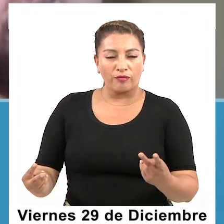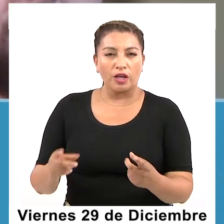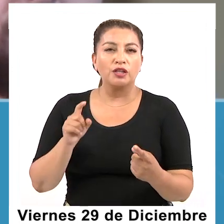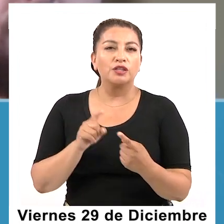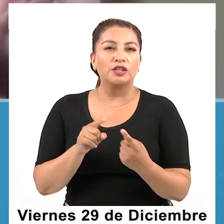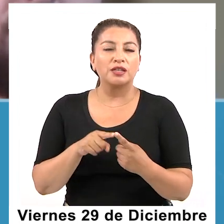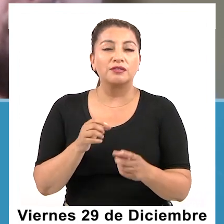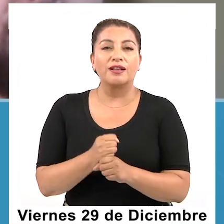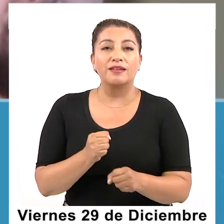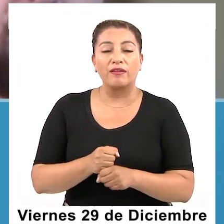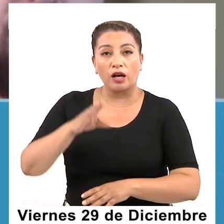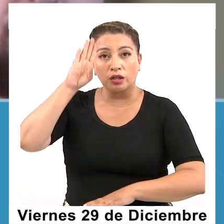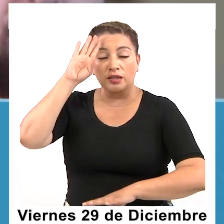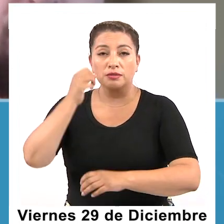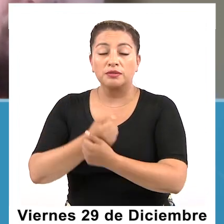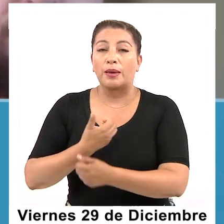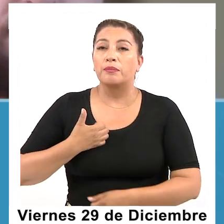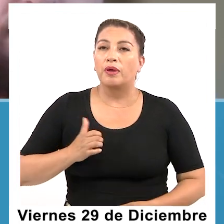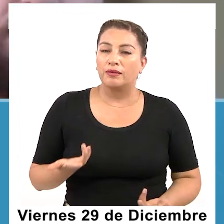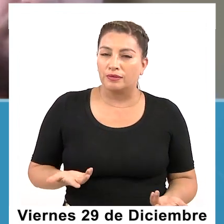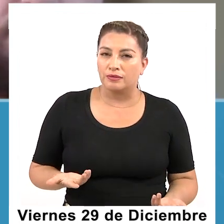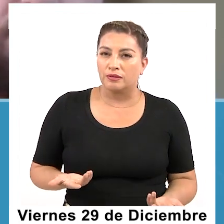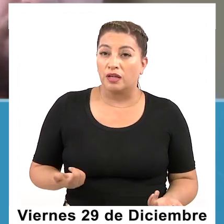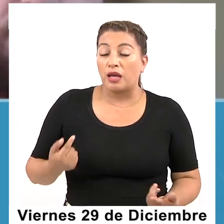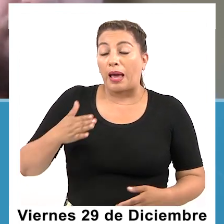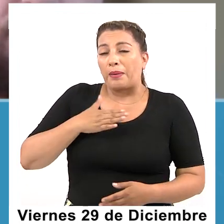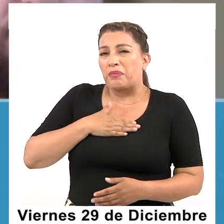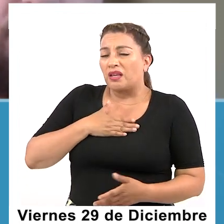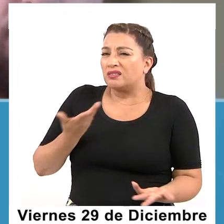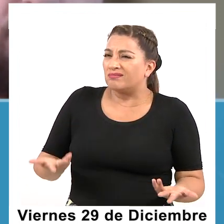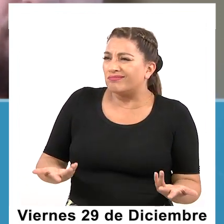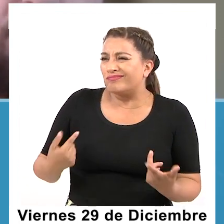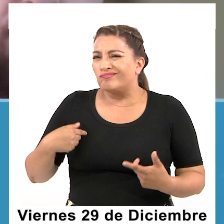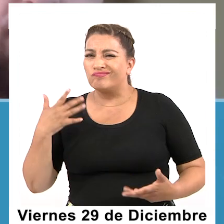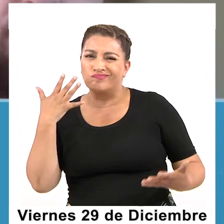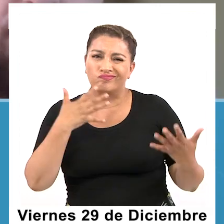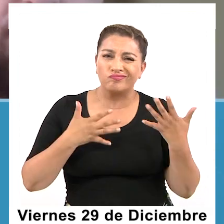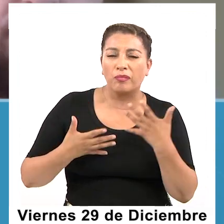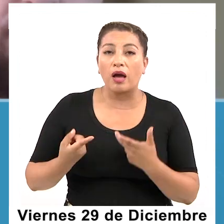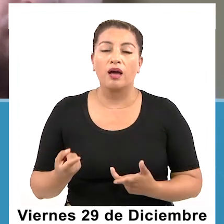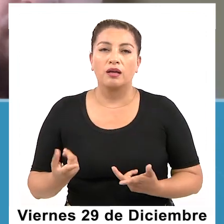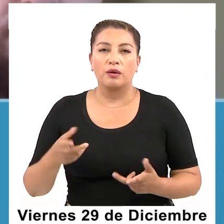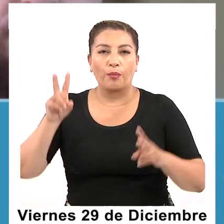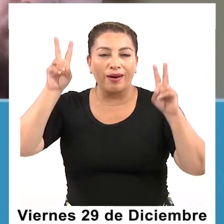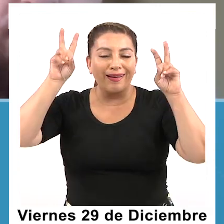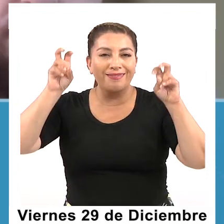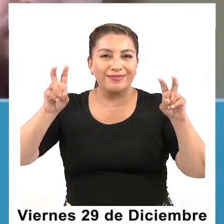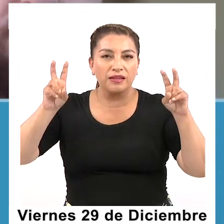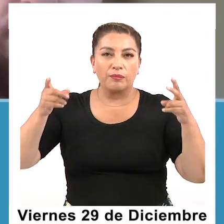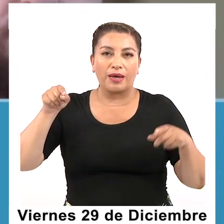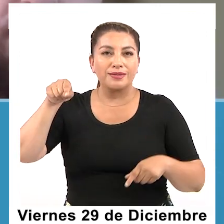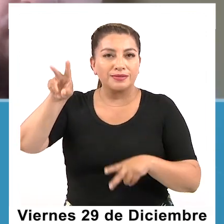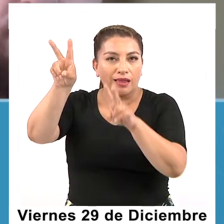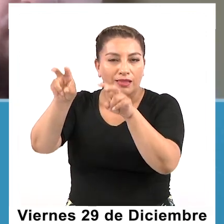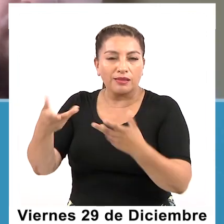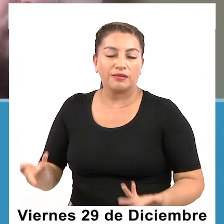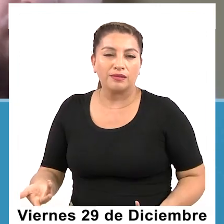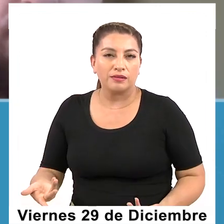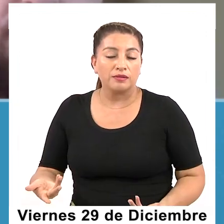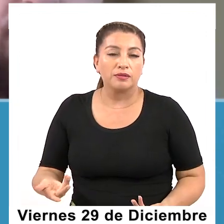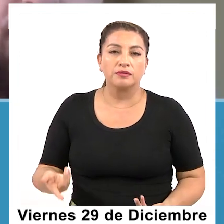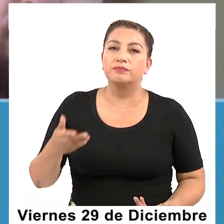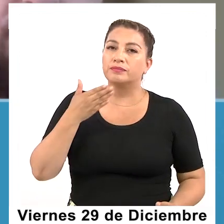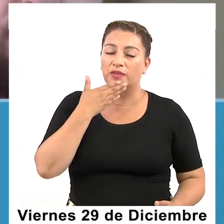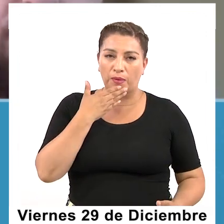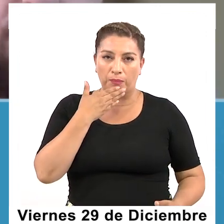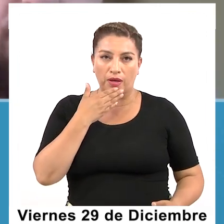trabajo policial. Y eso yo creo que no, al menos a mí me genera ruido y alguna alerta respecto a aquello. Y después que